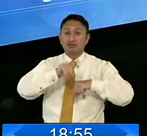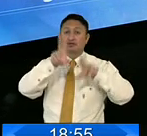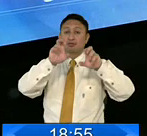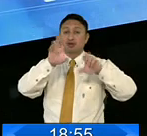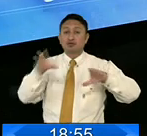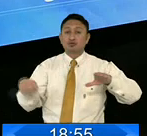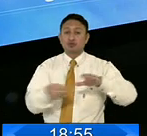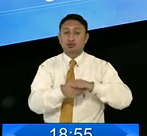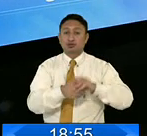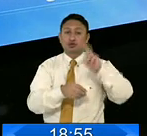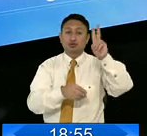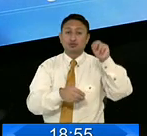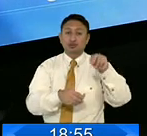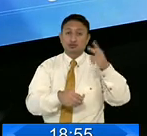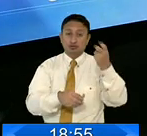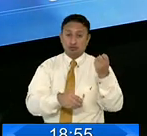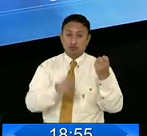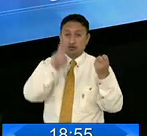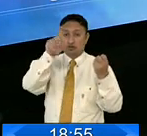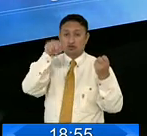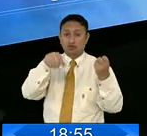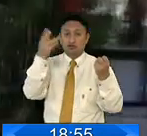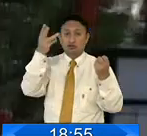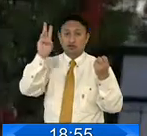Sobornos 2012-2016.